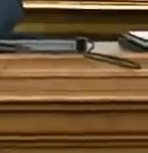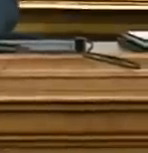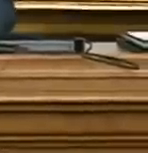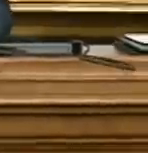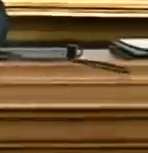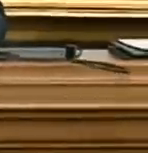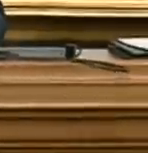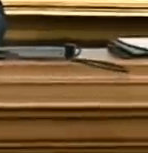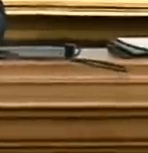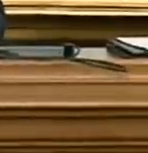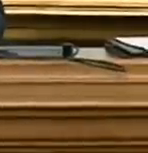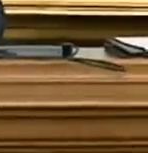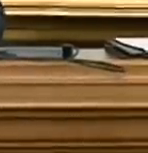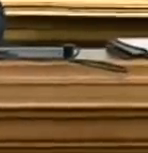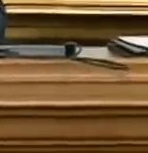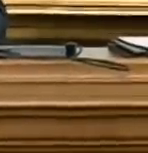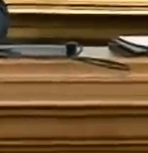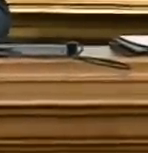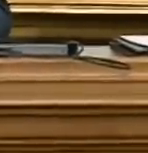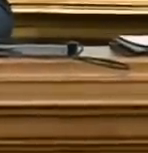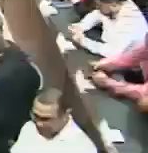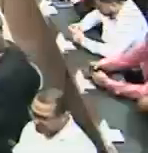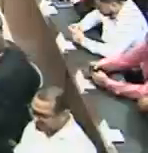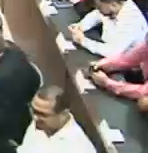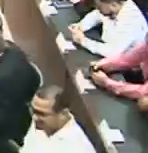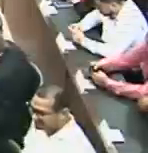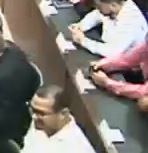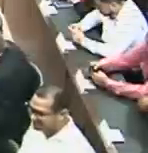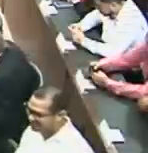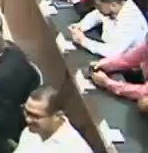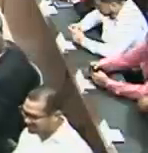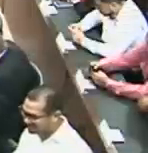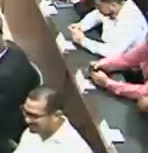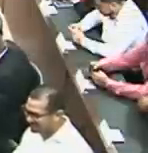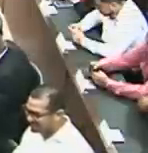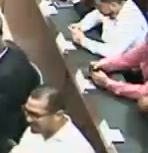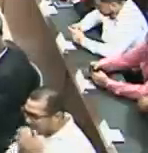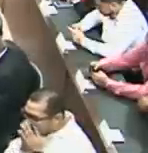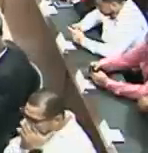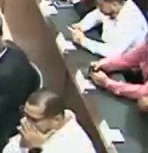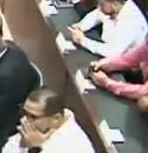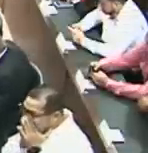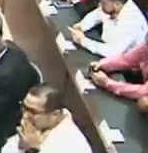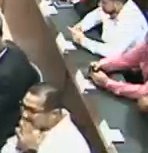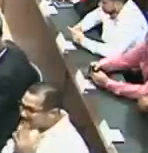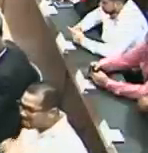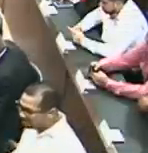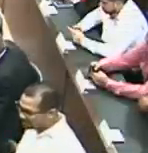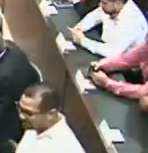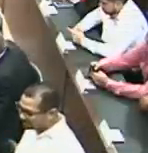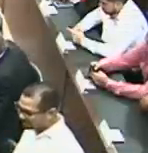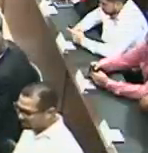Ocupen sus curules para dar inicio a la sesión del día de hoy. Diputadas y diputados, por favor.